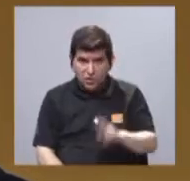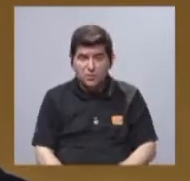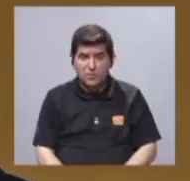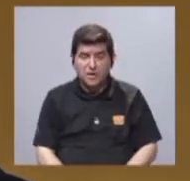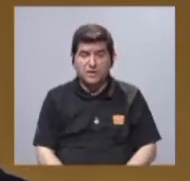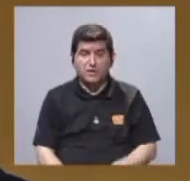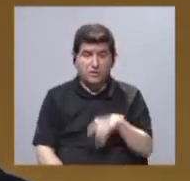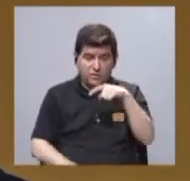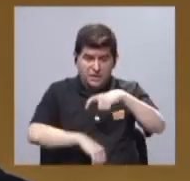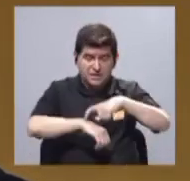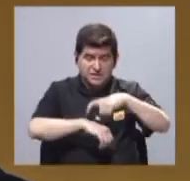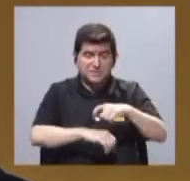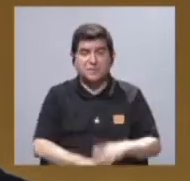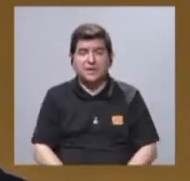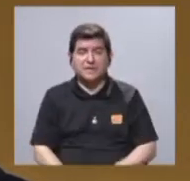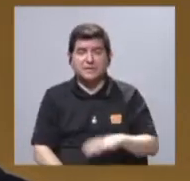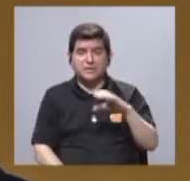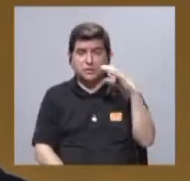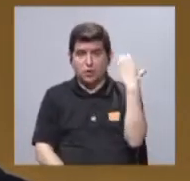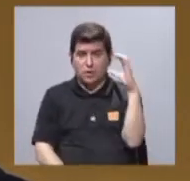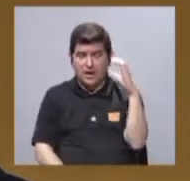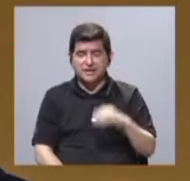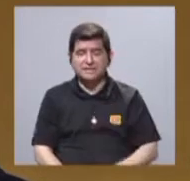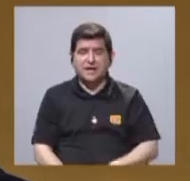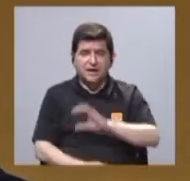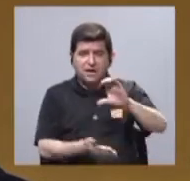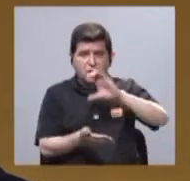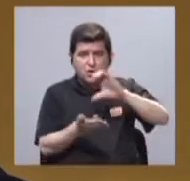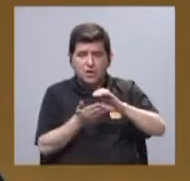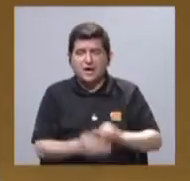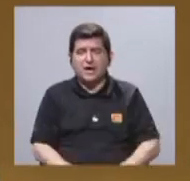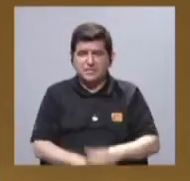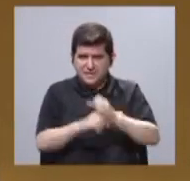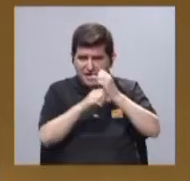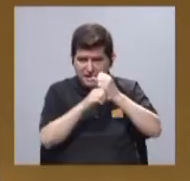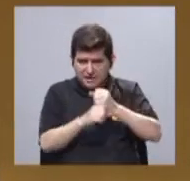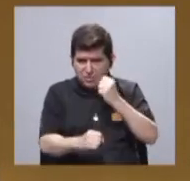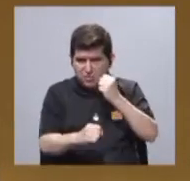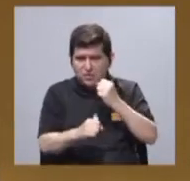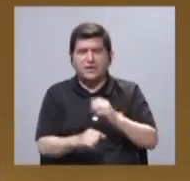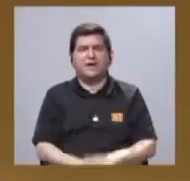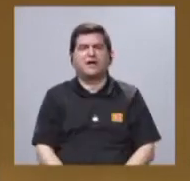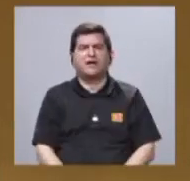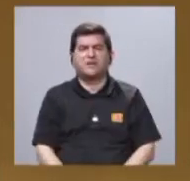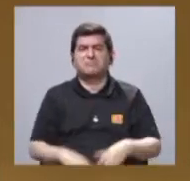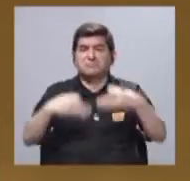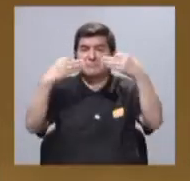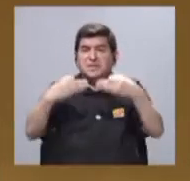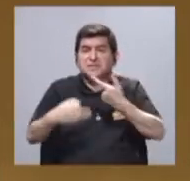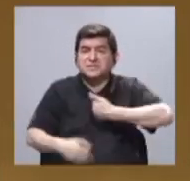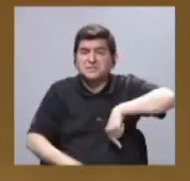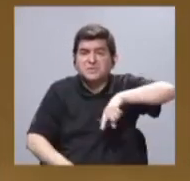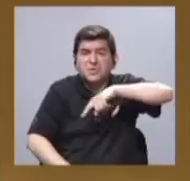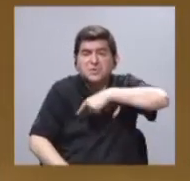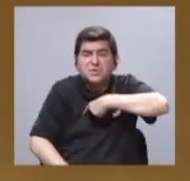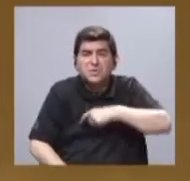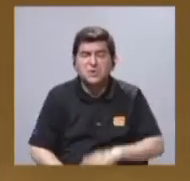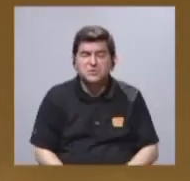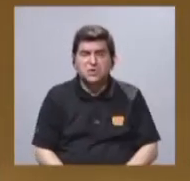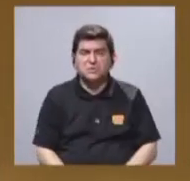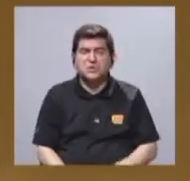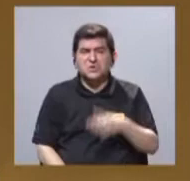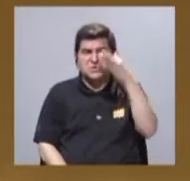Rica en Cartago, que era la capital colonial, tomó la decisión de que tomaremos